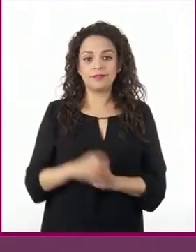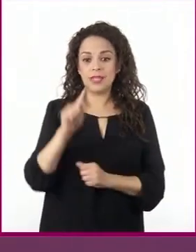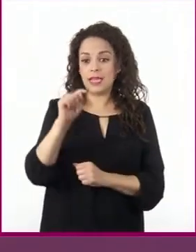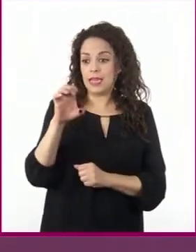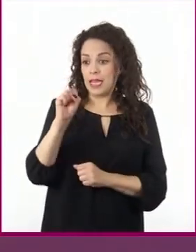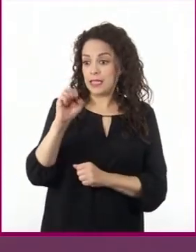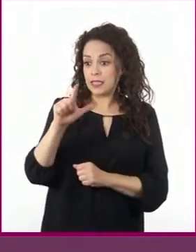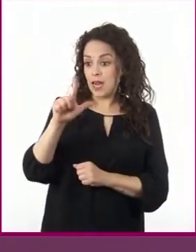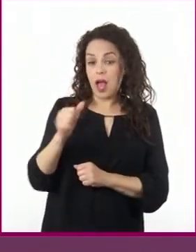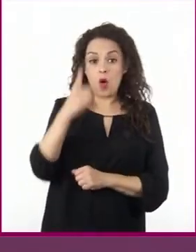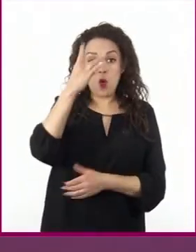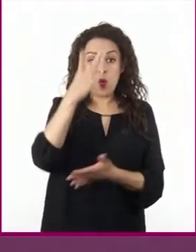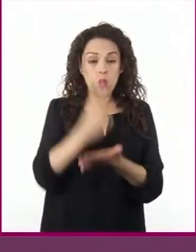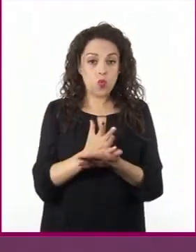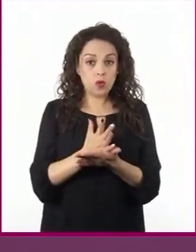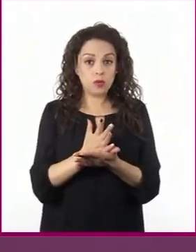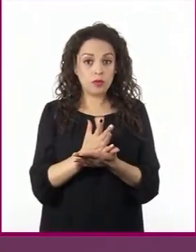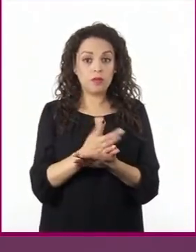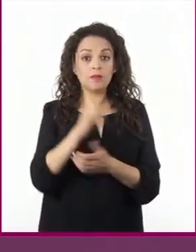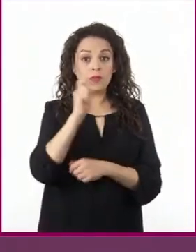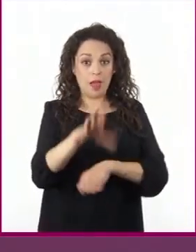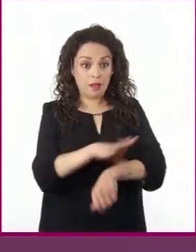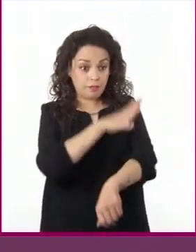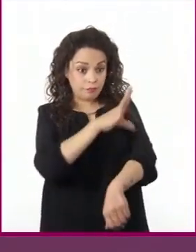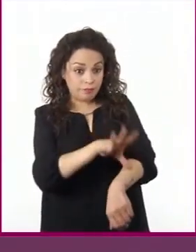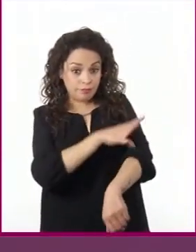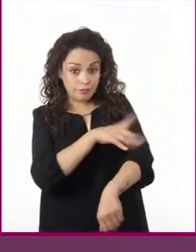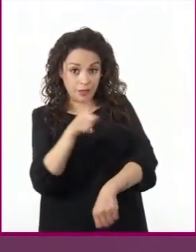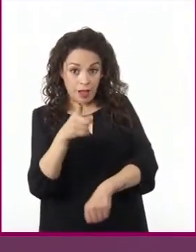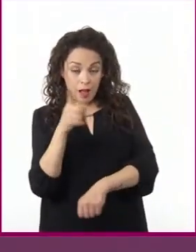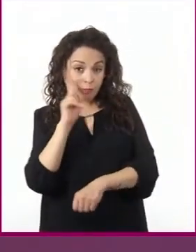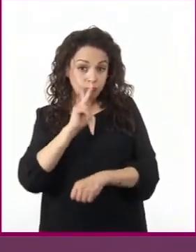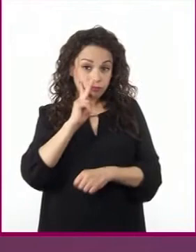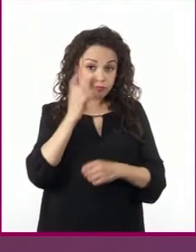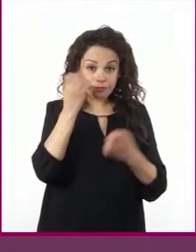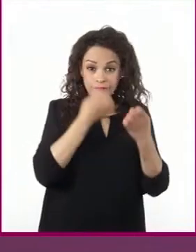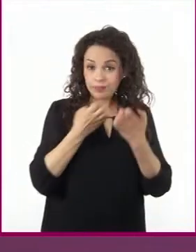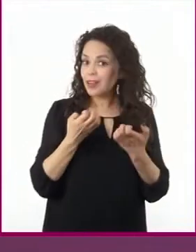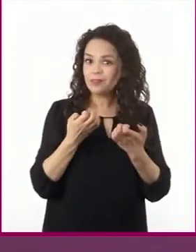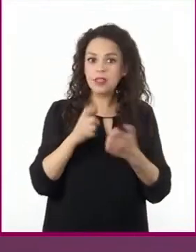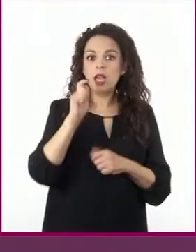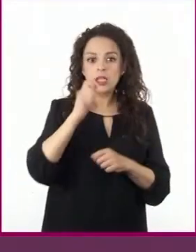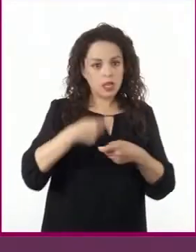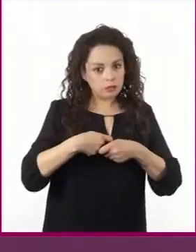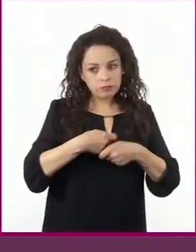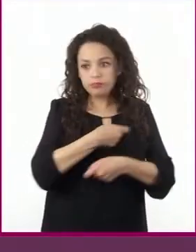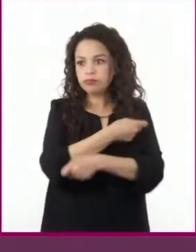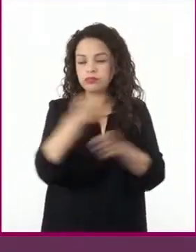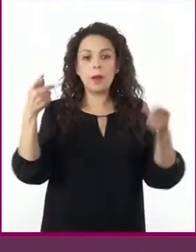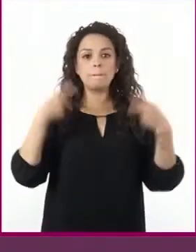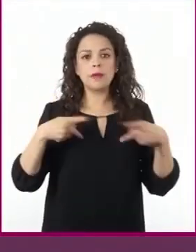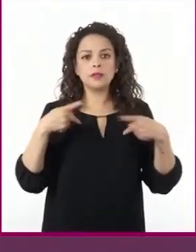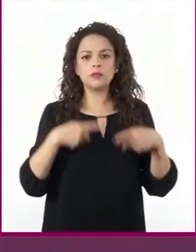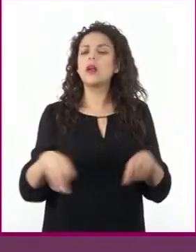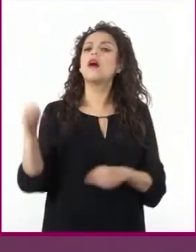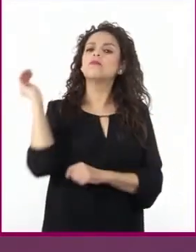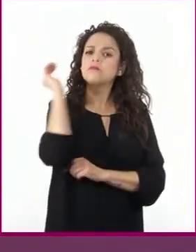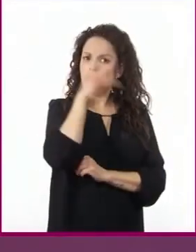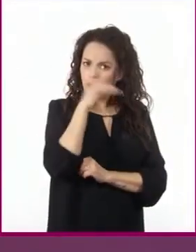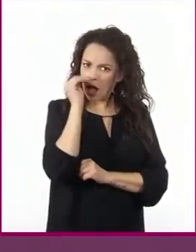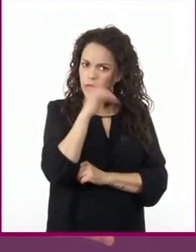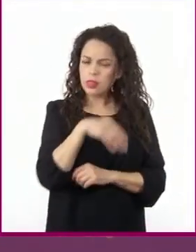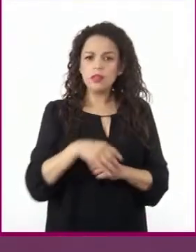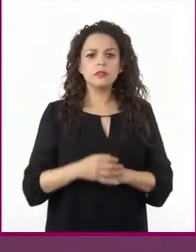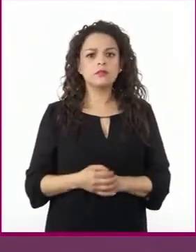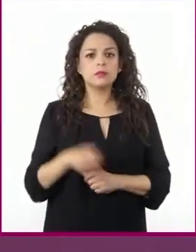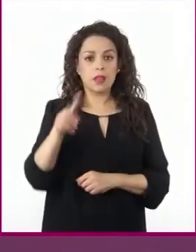solo experimentó con la electricidad, sino que quiso ponerla al servicio de la humanidad de manera gratuita. Y es